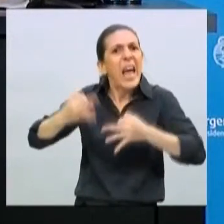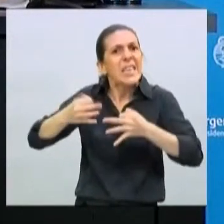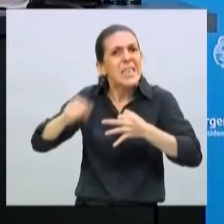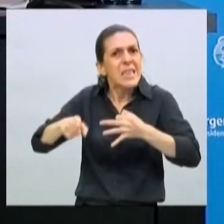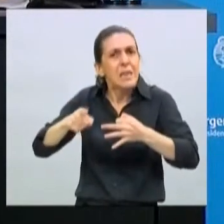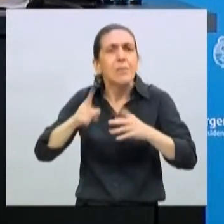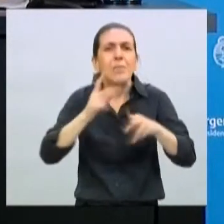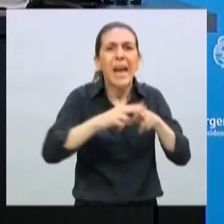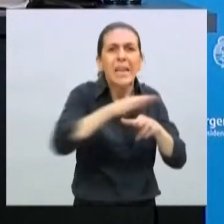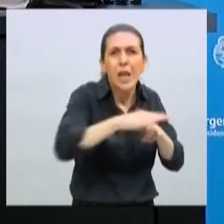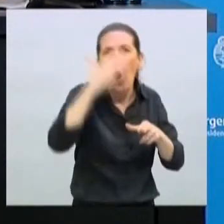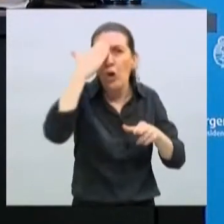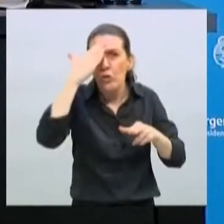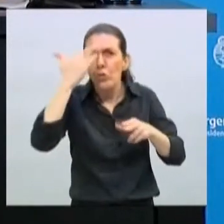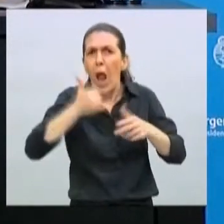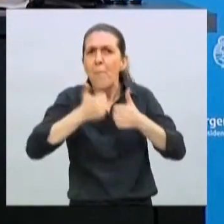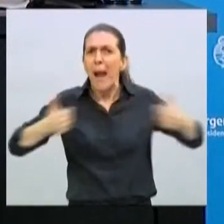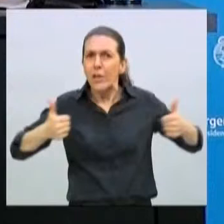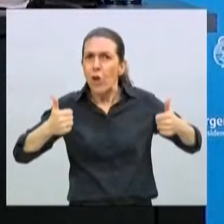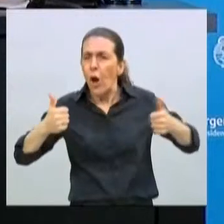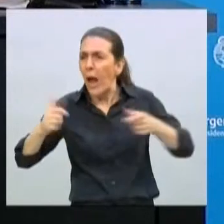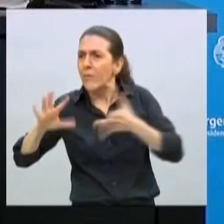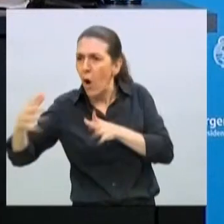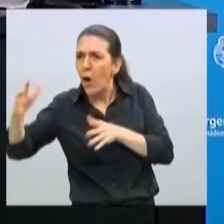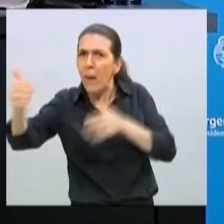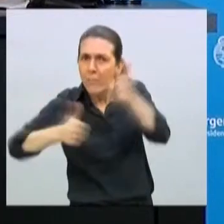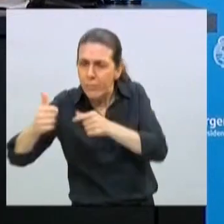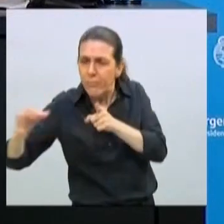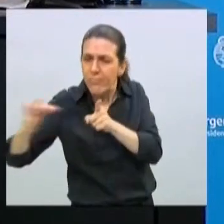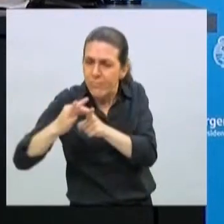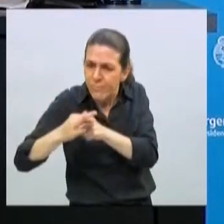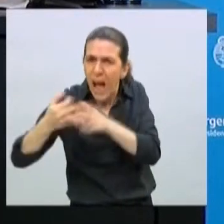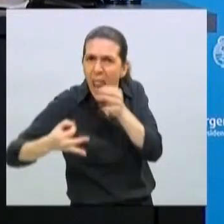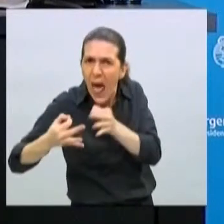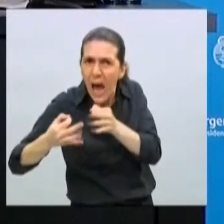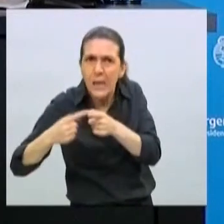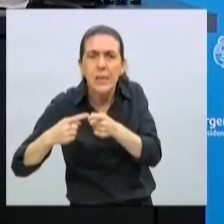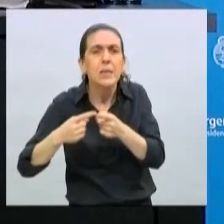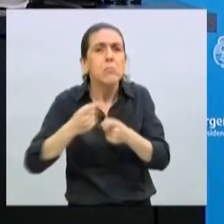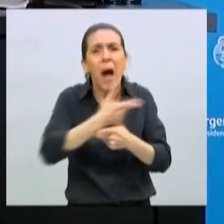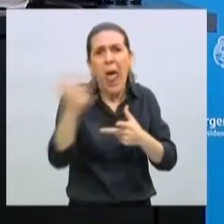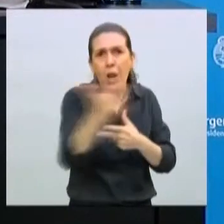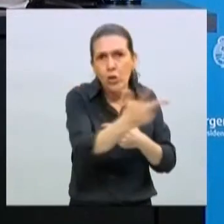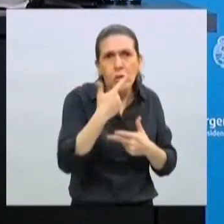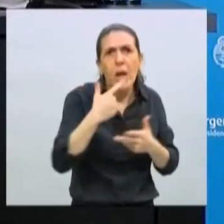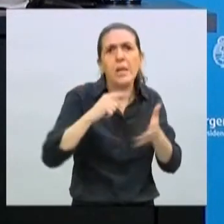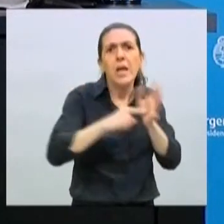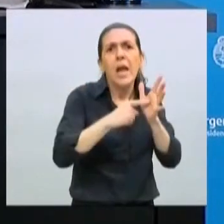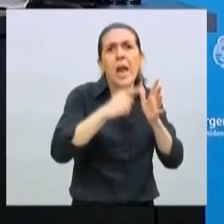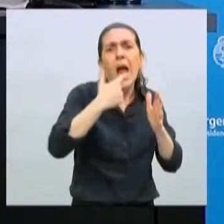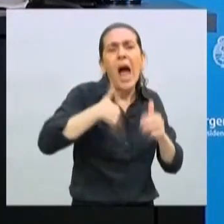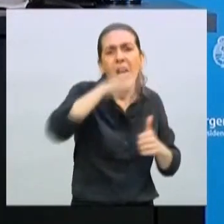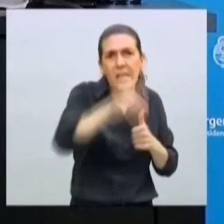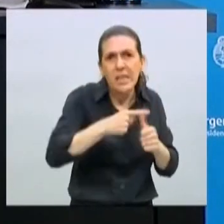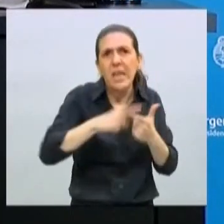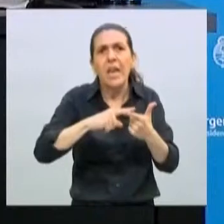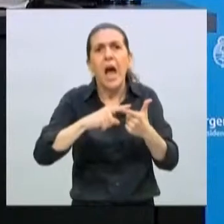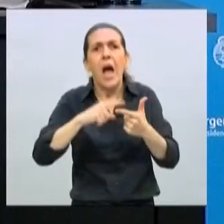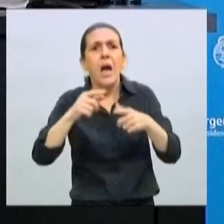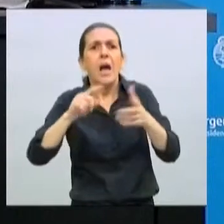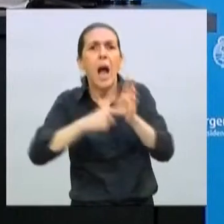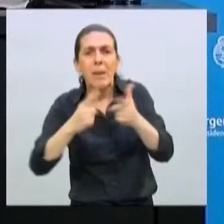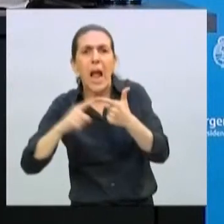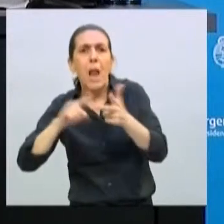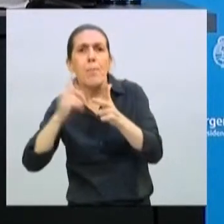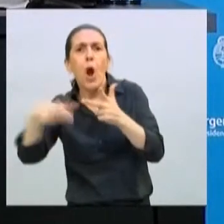Retiro, en Constitución, en Once. Para los tres la pregunta, en el ámbito nacional, en la ciudad y en provincia, si va a caber esta posibilidad,